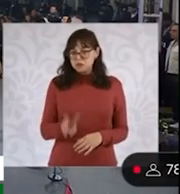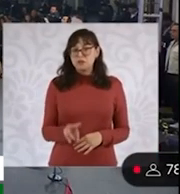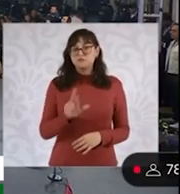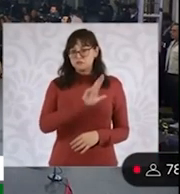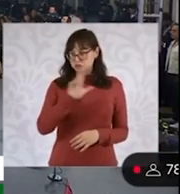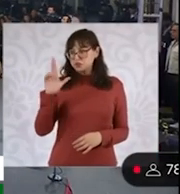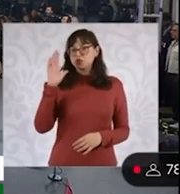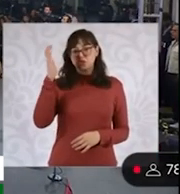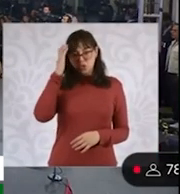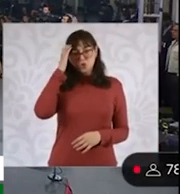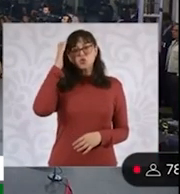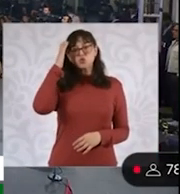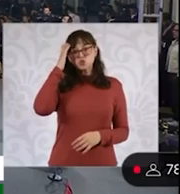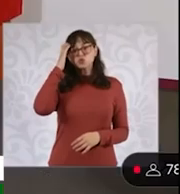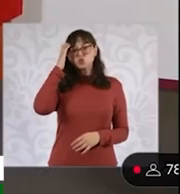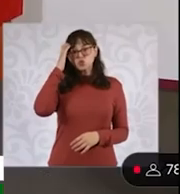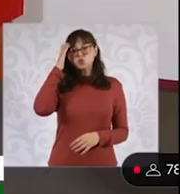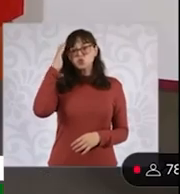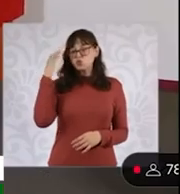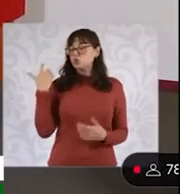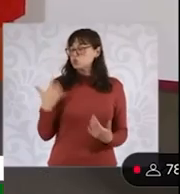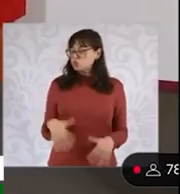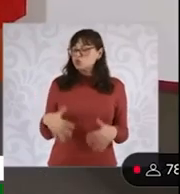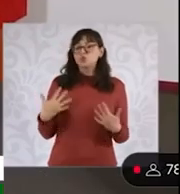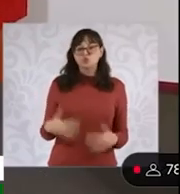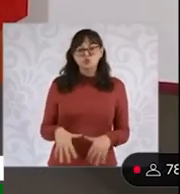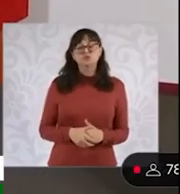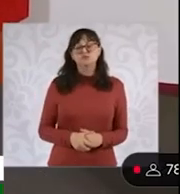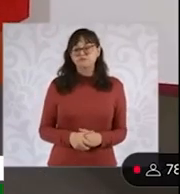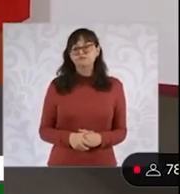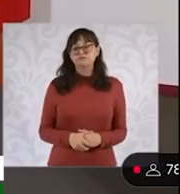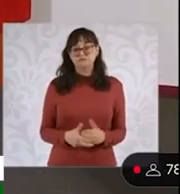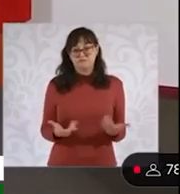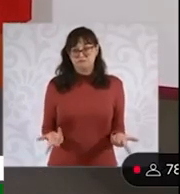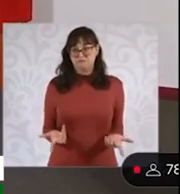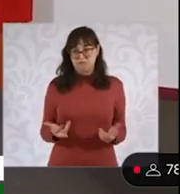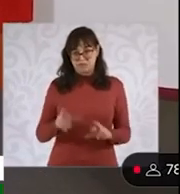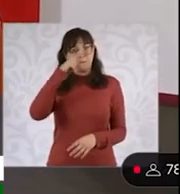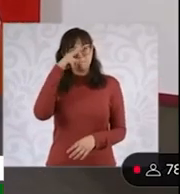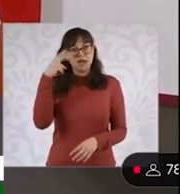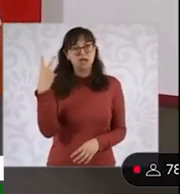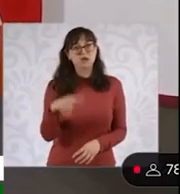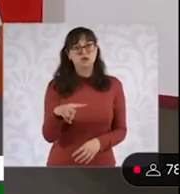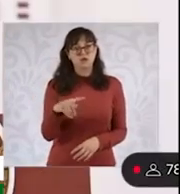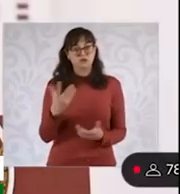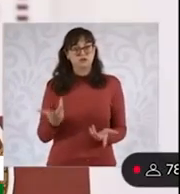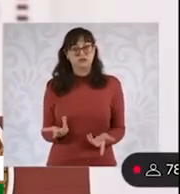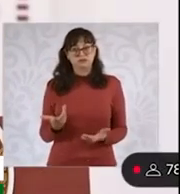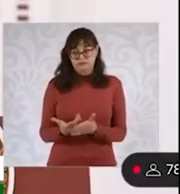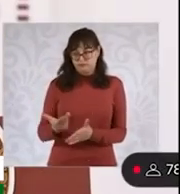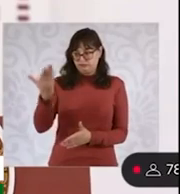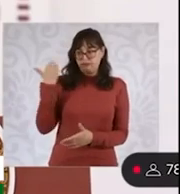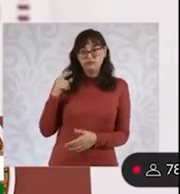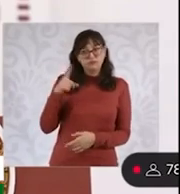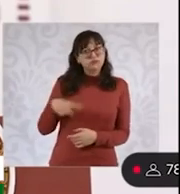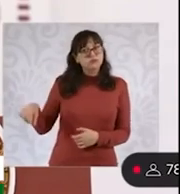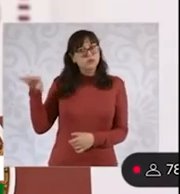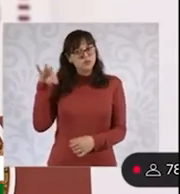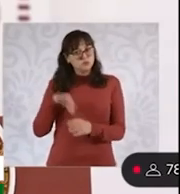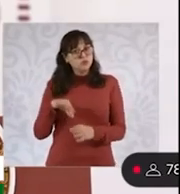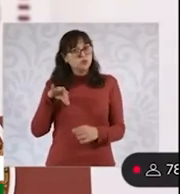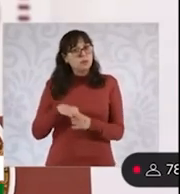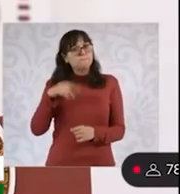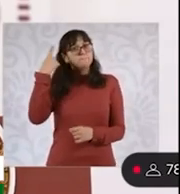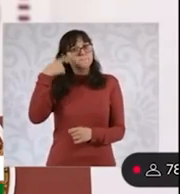es una decisión del pueblo de México la reforma constitucional al Poder